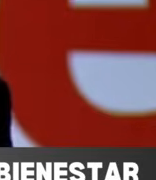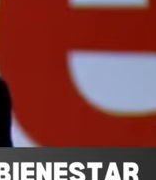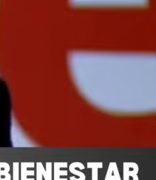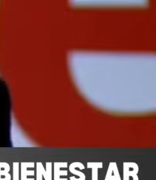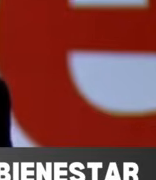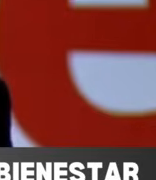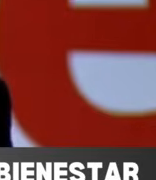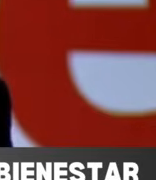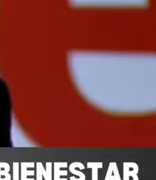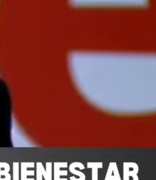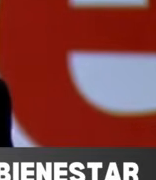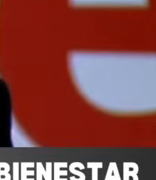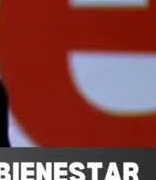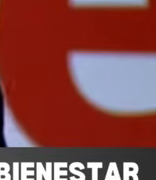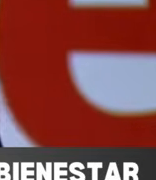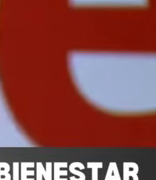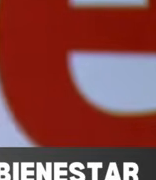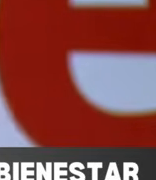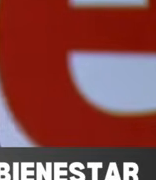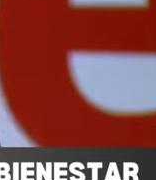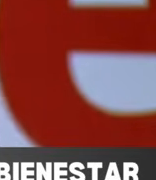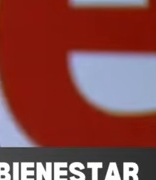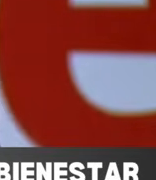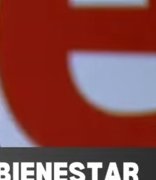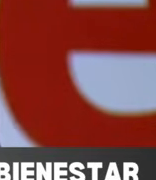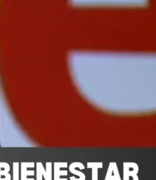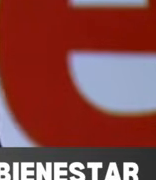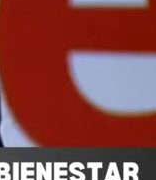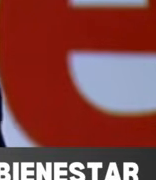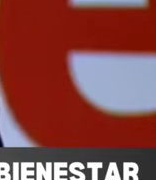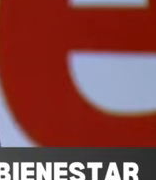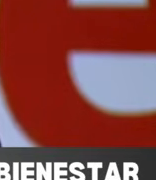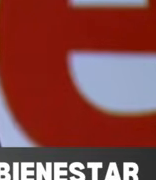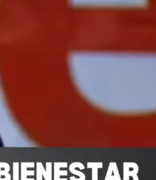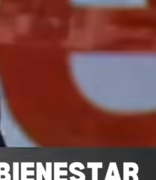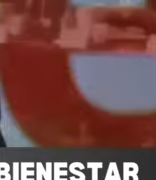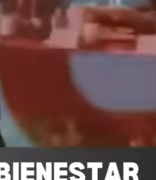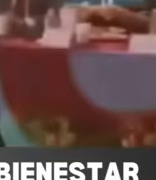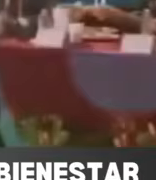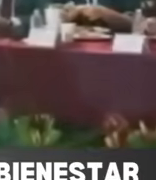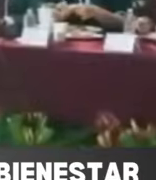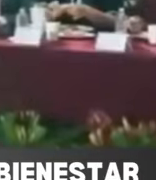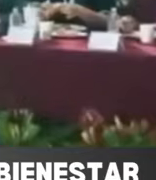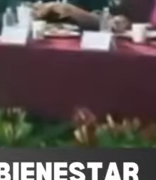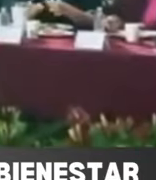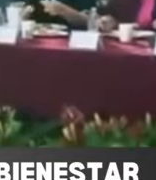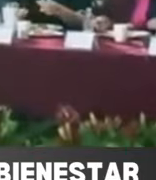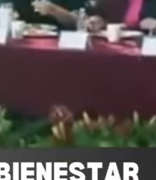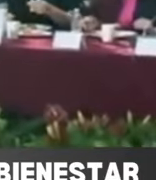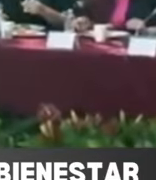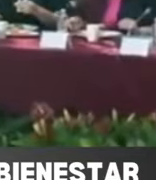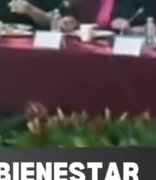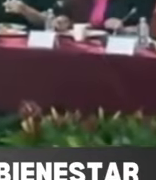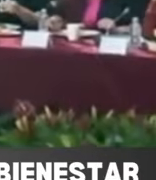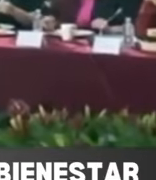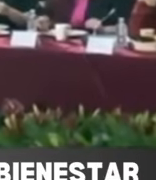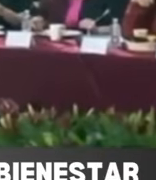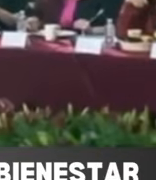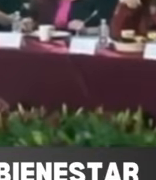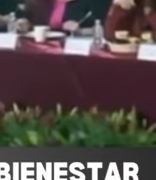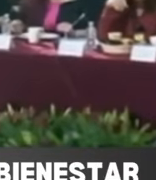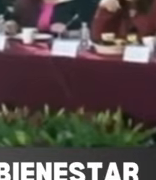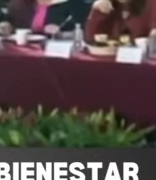de que lleguen a 30 millones de hogares, sino romper con el paradigma de cómo se llevaban a cabo los programas del pasado.